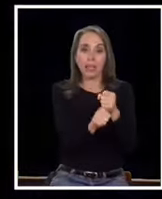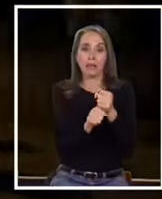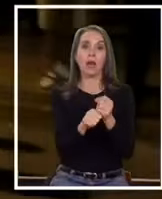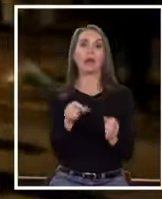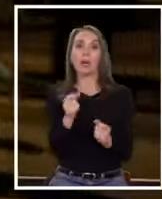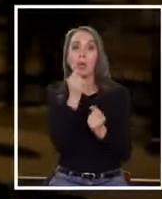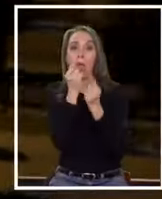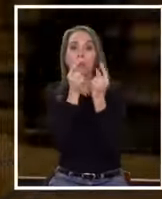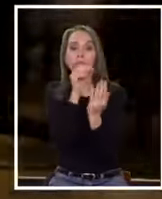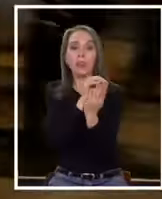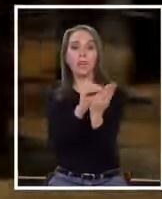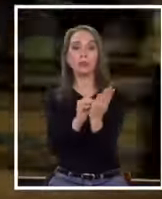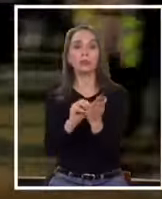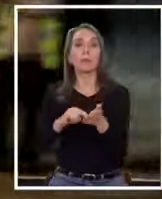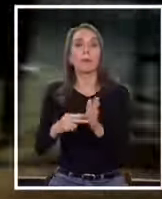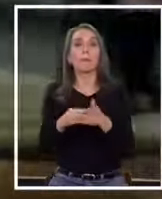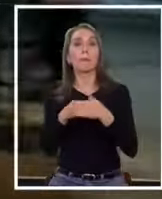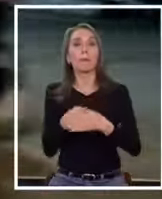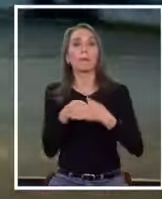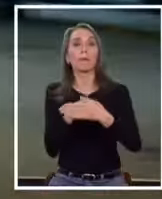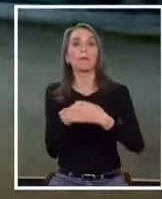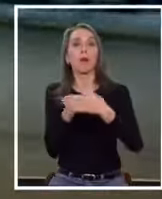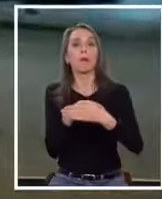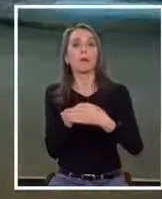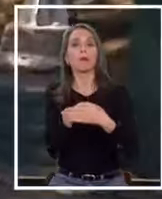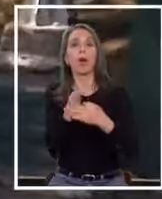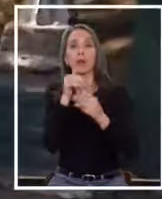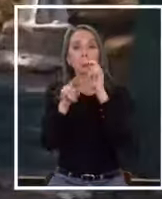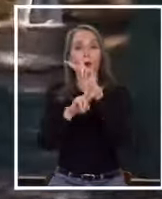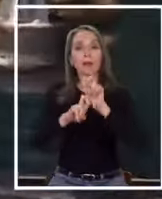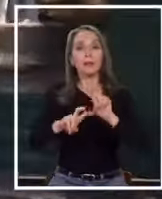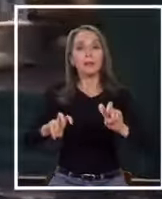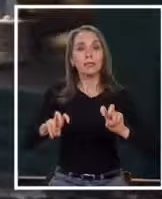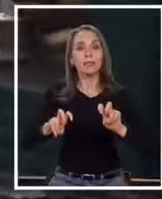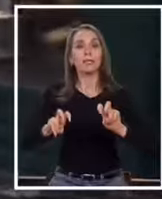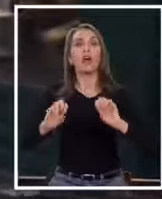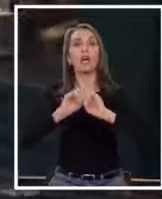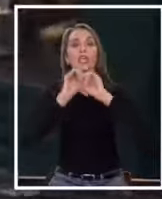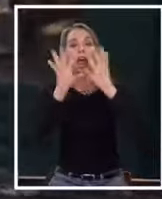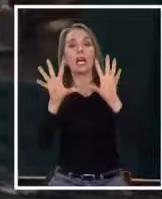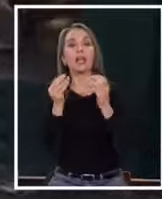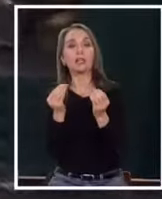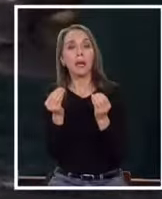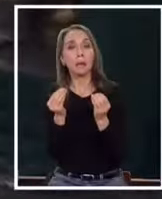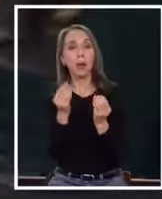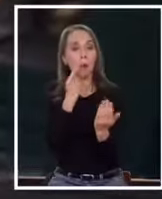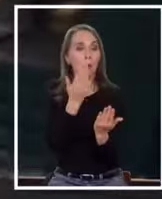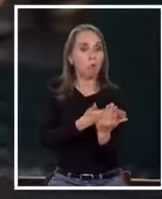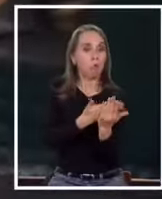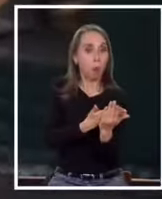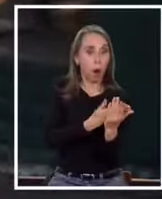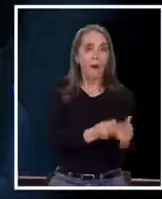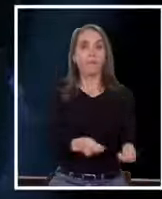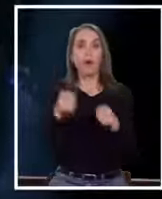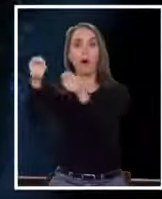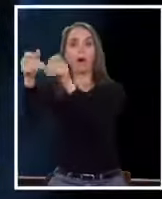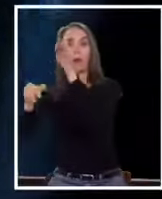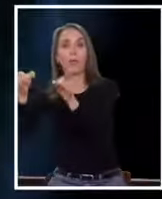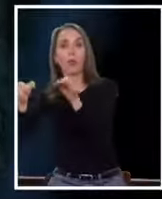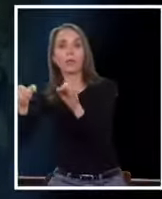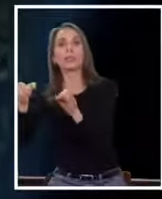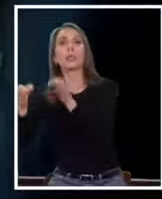que han tenido como principal obstáculo, muchas de ellas, la falta de peritajes que permitan aclarar y presentar las pruebas judiciales para castigar a